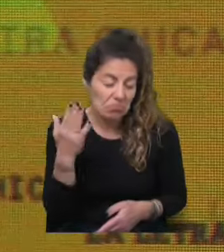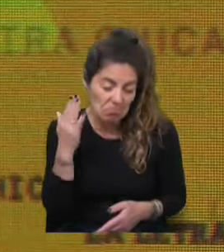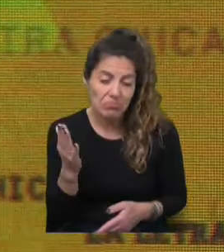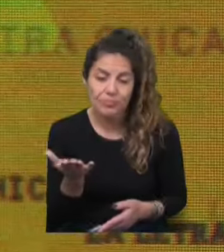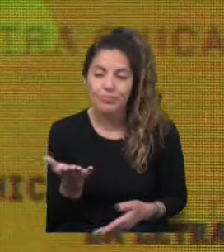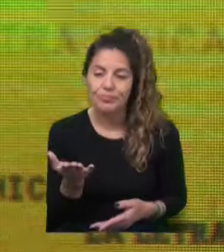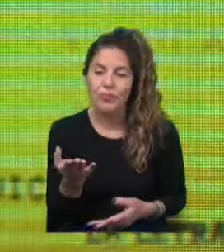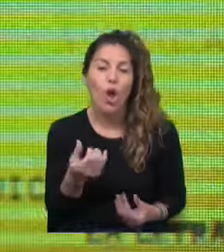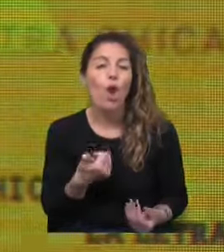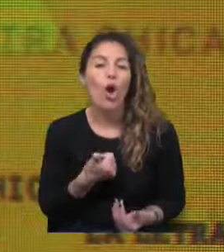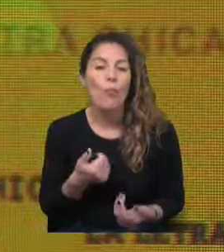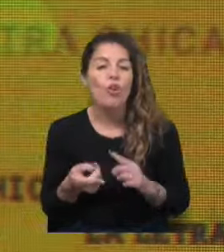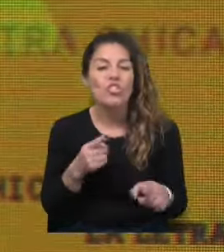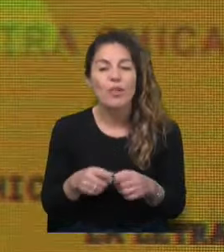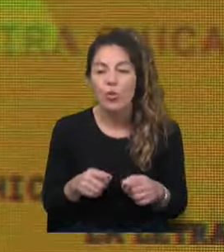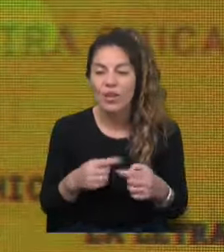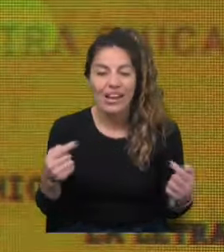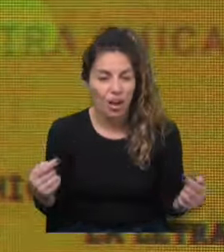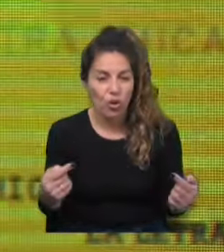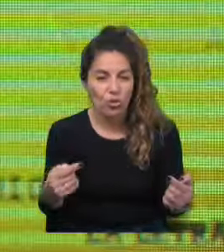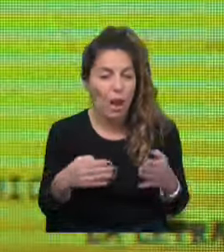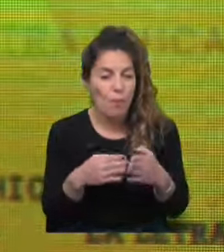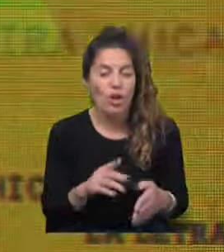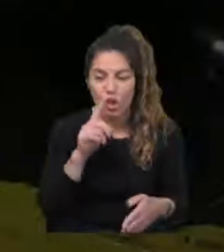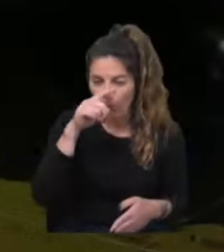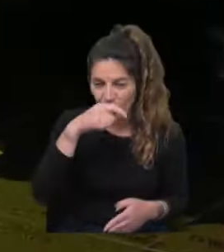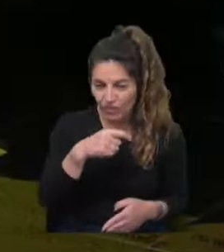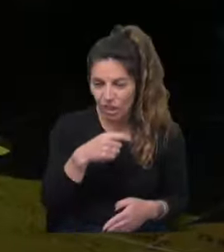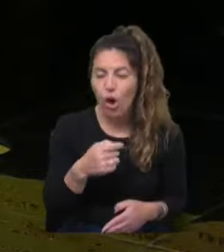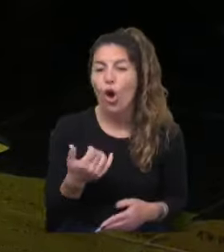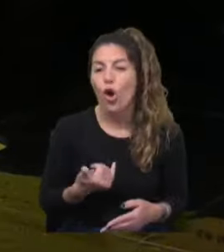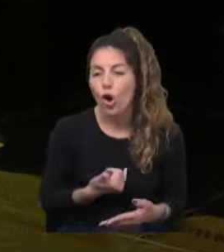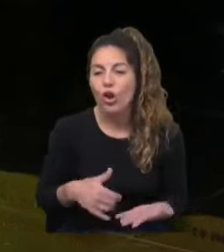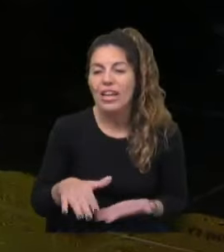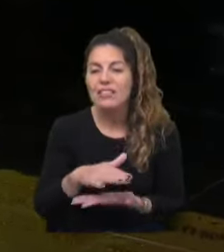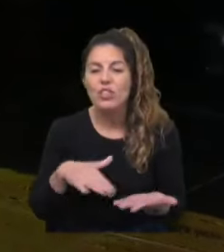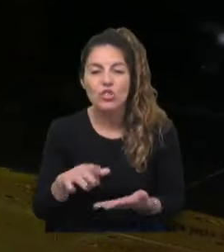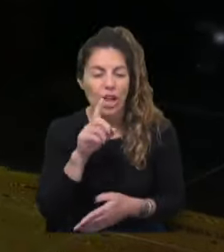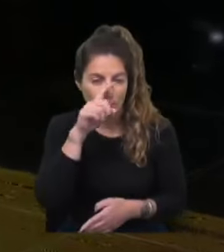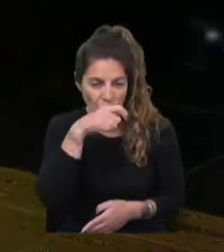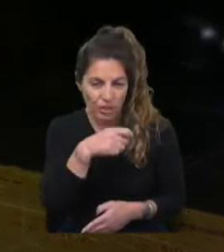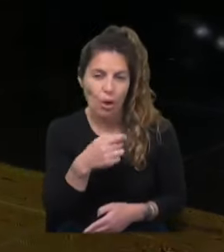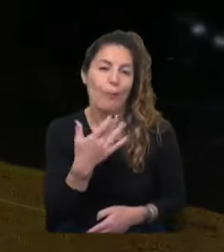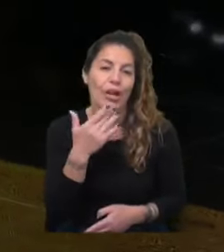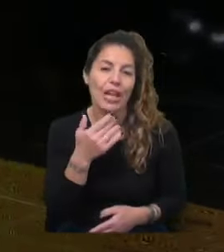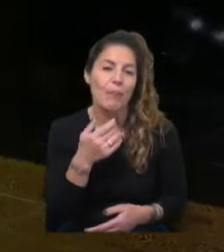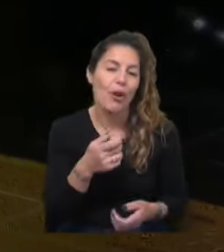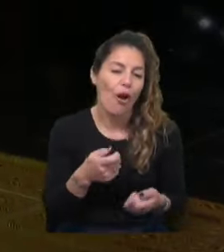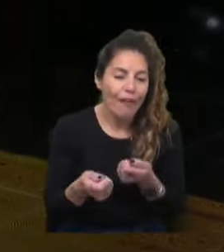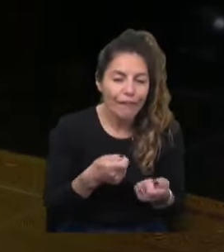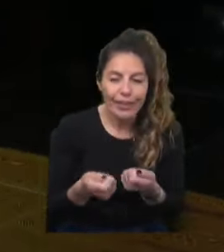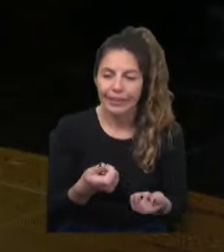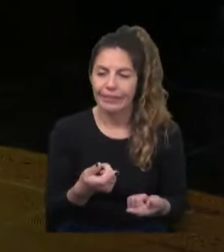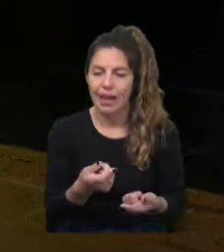de cómo se vinculan los fenómenos, por ejemplo, del puerto de Montevideo, con lo que pasa en ciertas zonas de Montevideo, ¿no? Con el narcomenudeo, con el